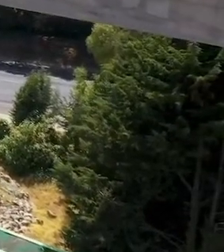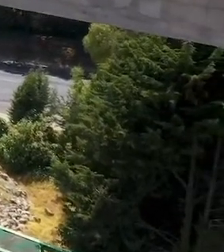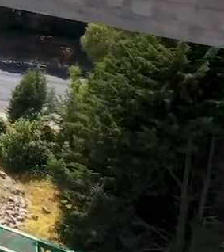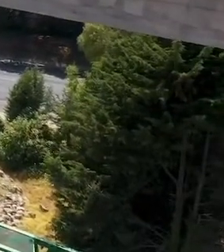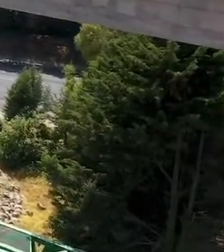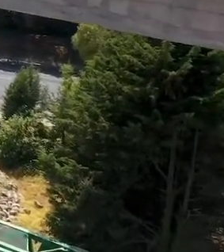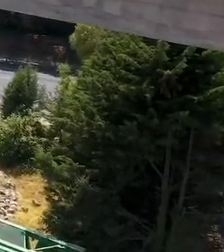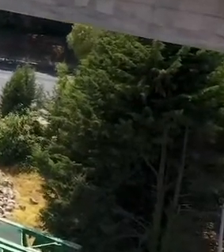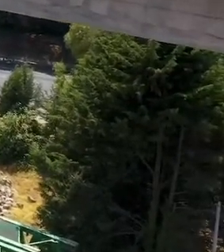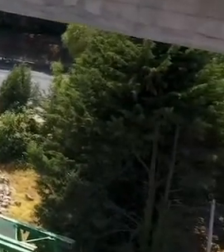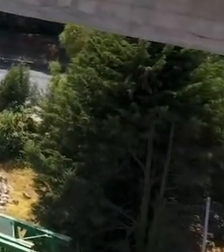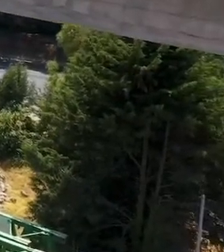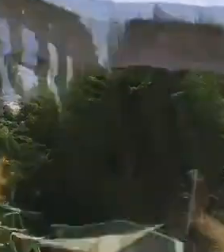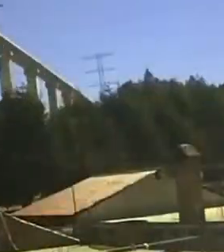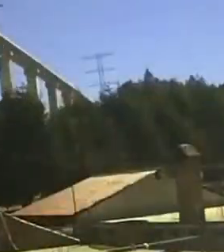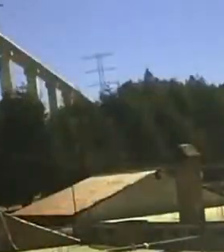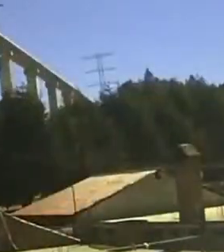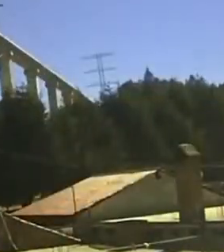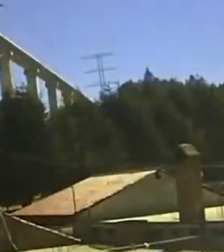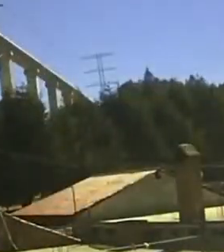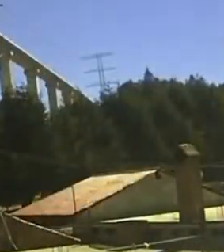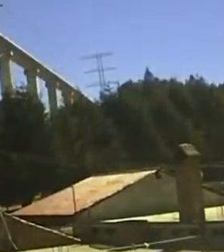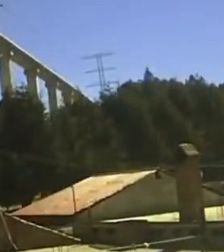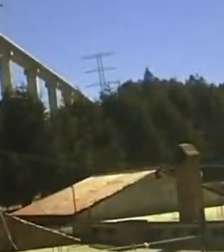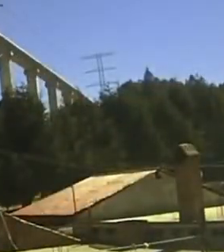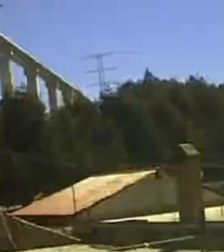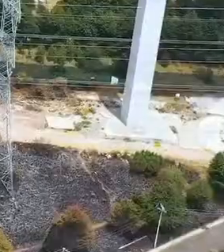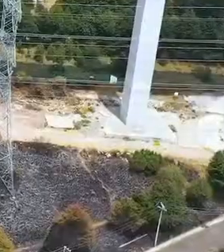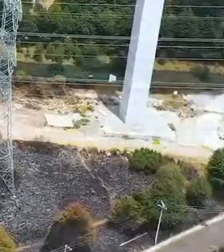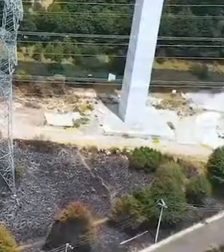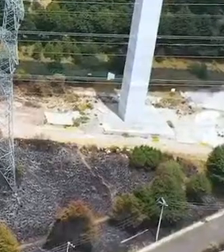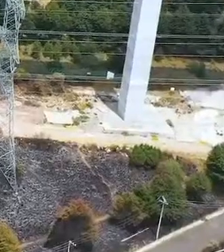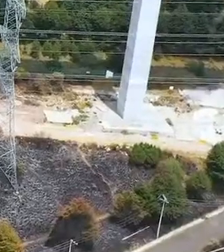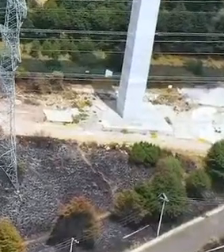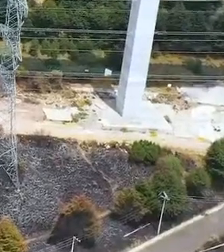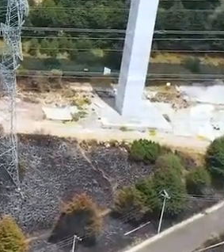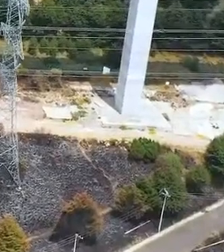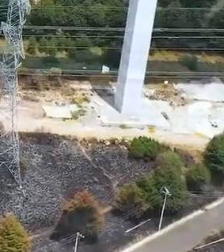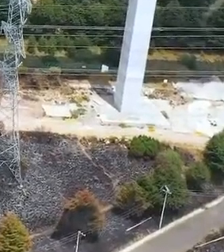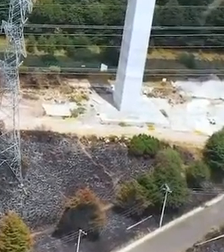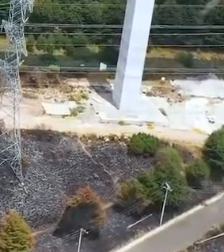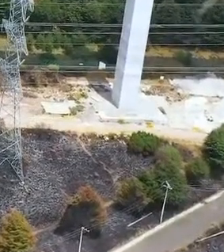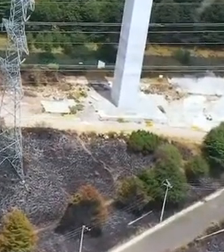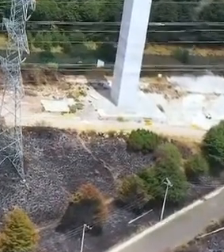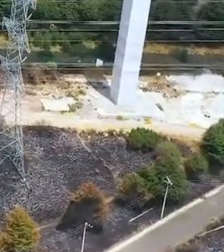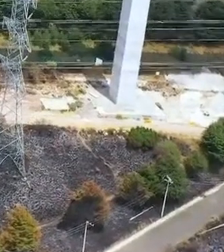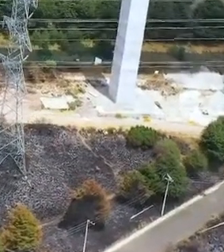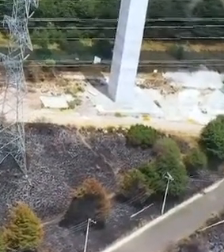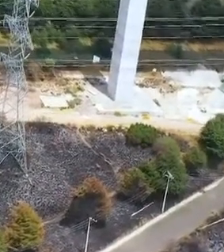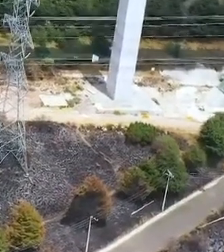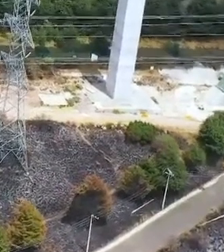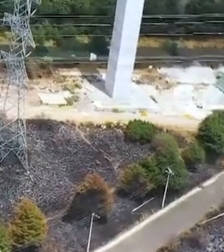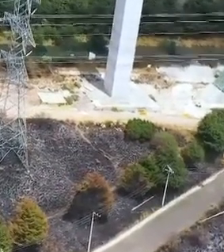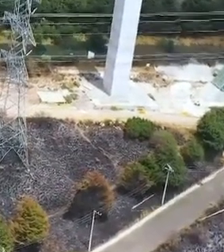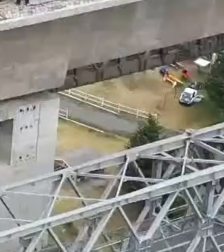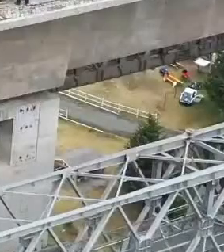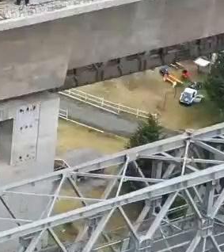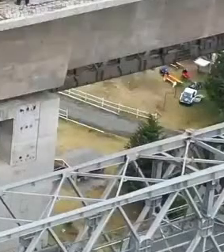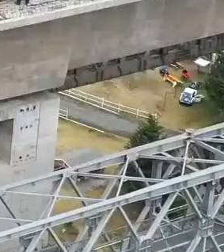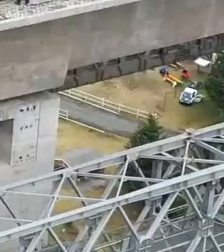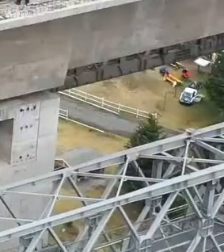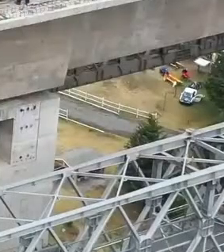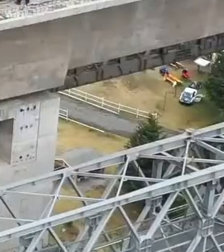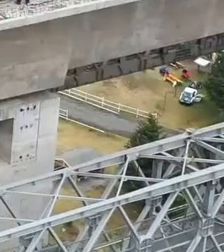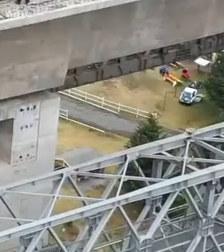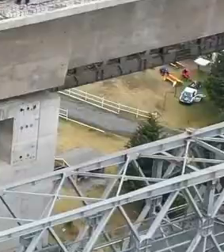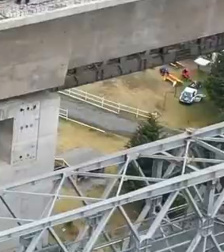del viaducto en caso de sismo. Viaducto 4. Continúa el desmontaje y retiro de los componentes de las autosimbras